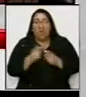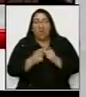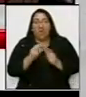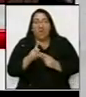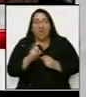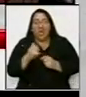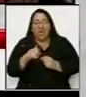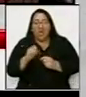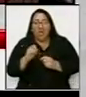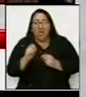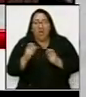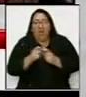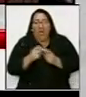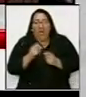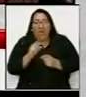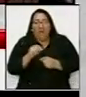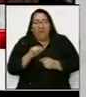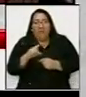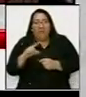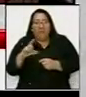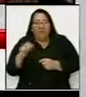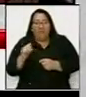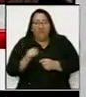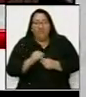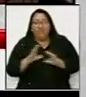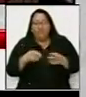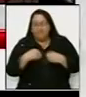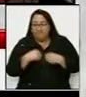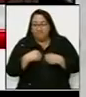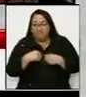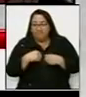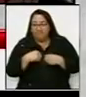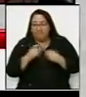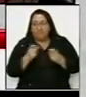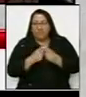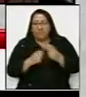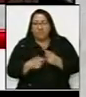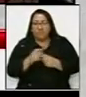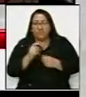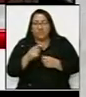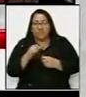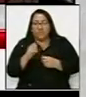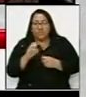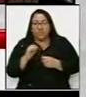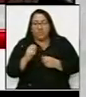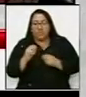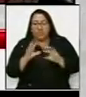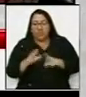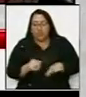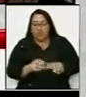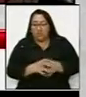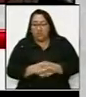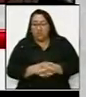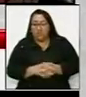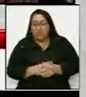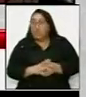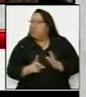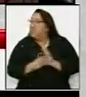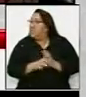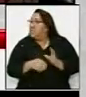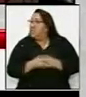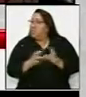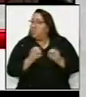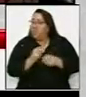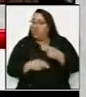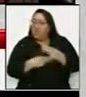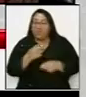Johnny Lescano y del congresista Alberto Quintanilla, abstenciones del congresista Gino Costa. El texto sustitutorio de la ley orgánica de la Junta